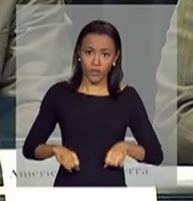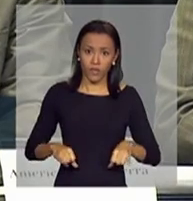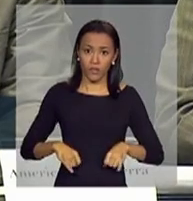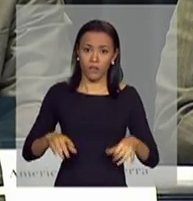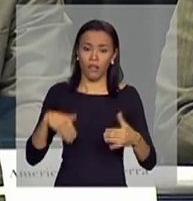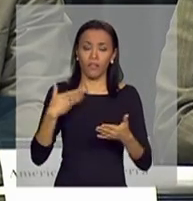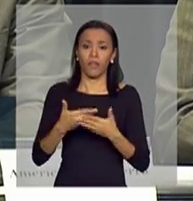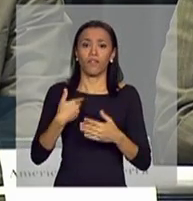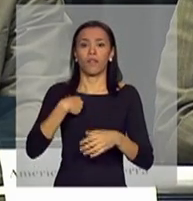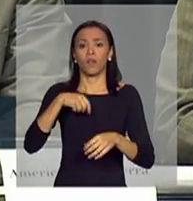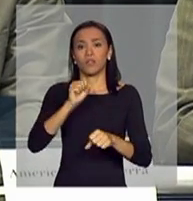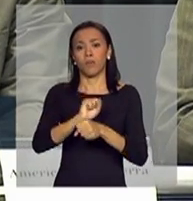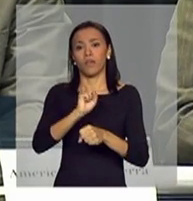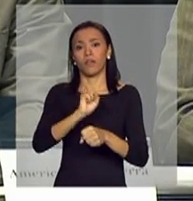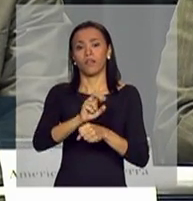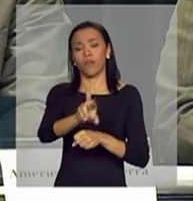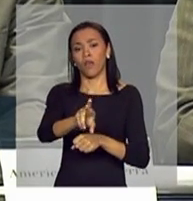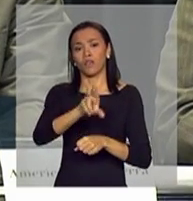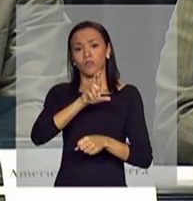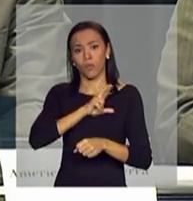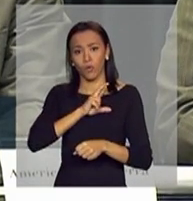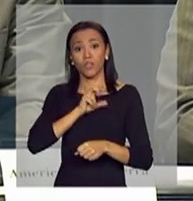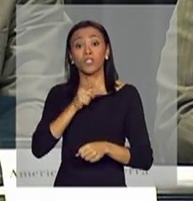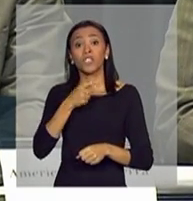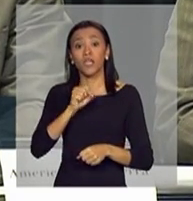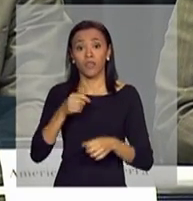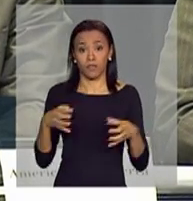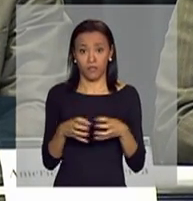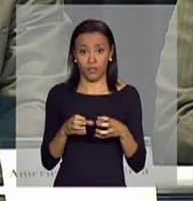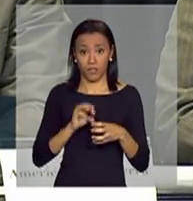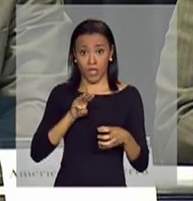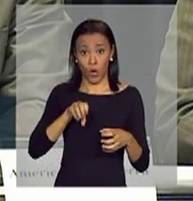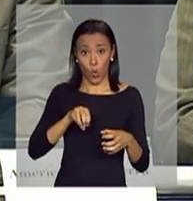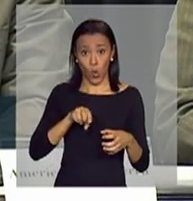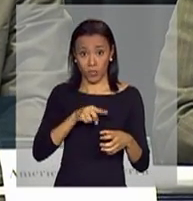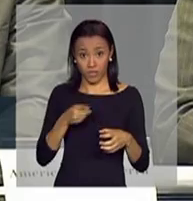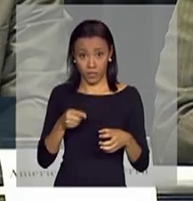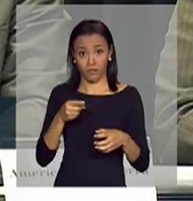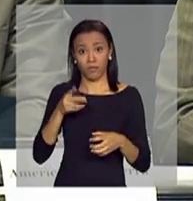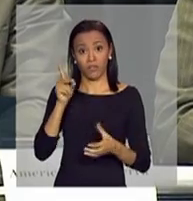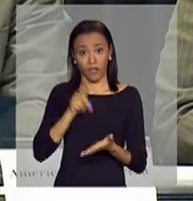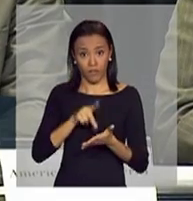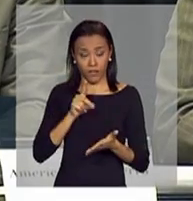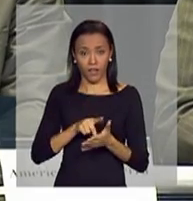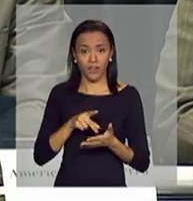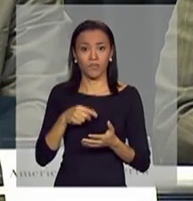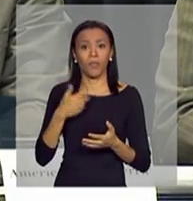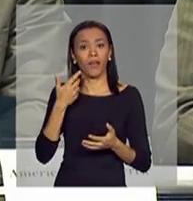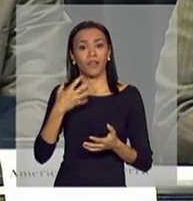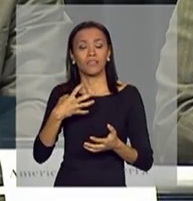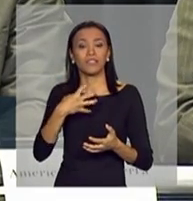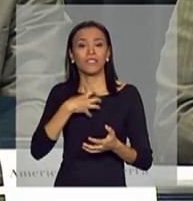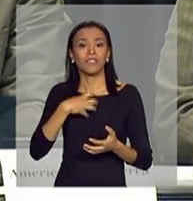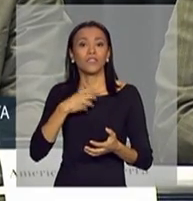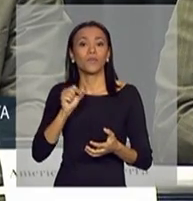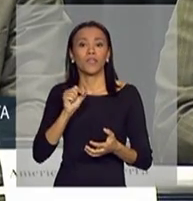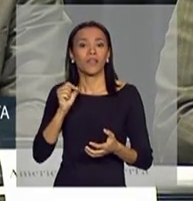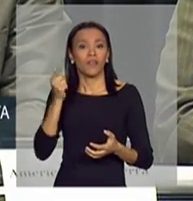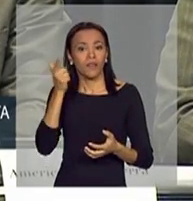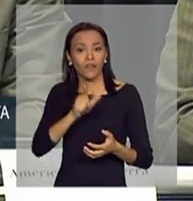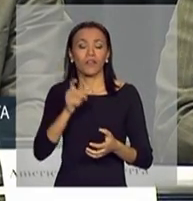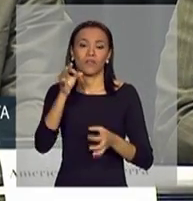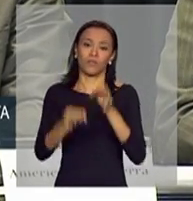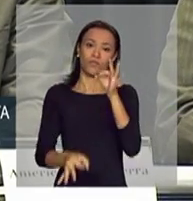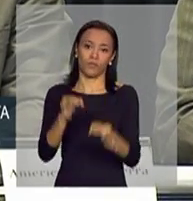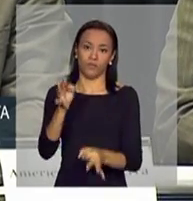que estar esperando un resultado de la Comisión de la Verdad para hacer justicia. Es importante que la sociedad civil también se movilice en ese